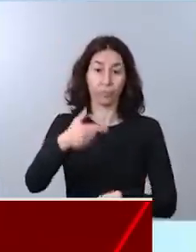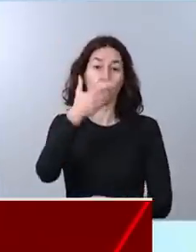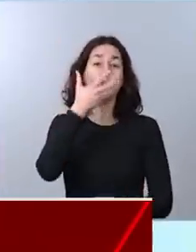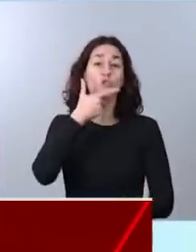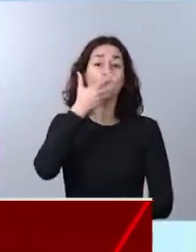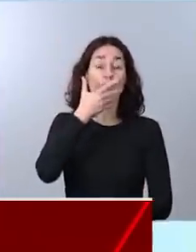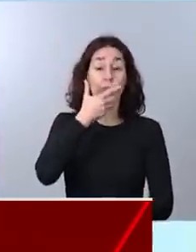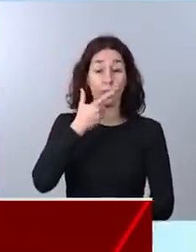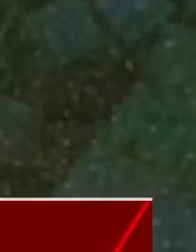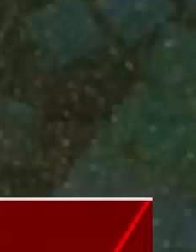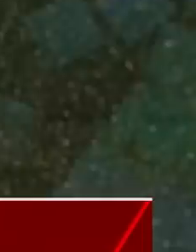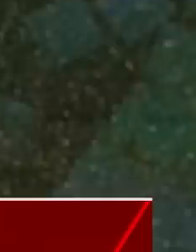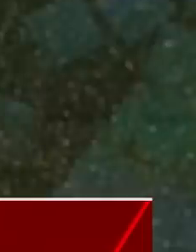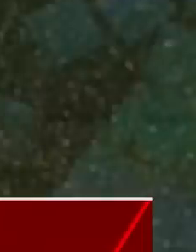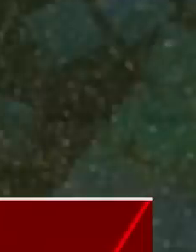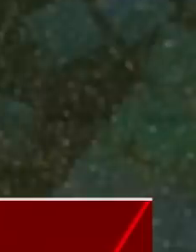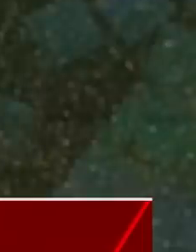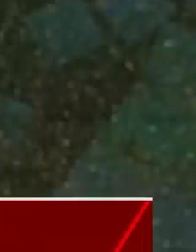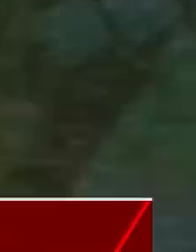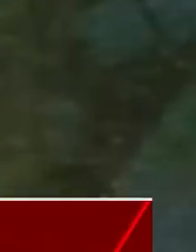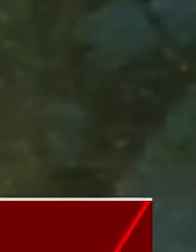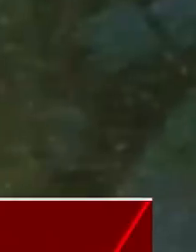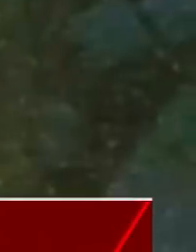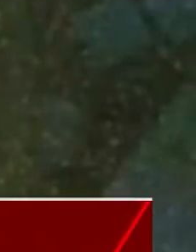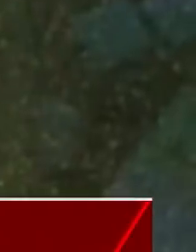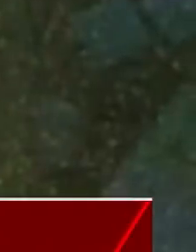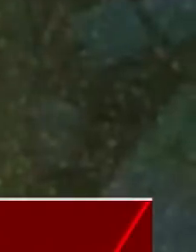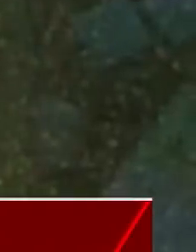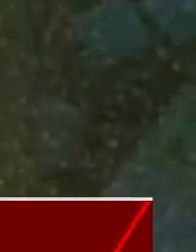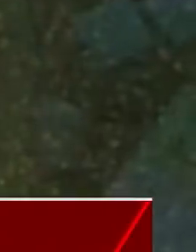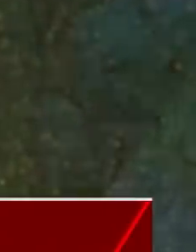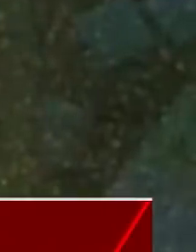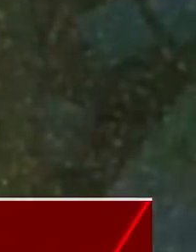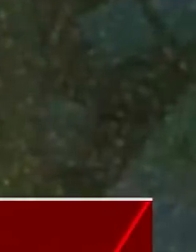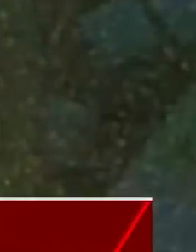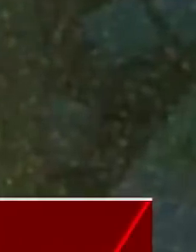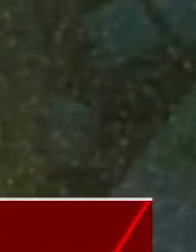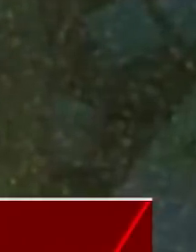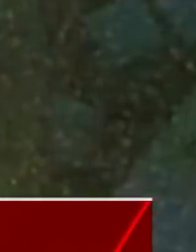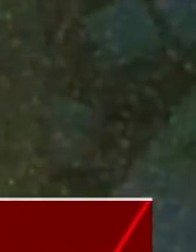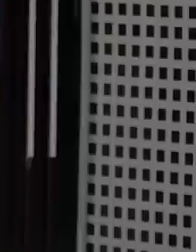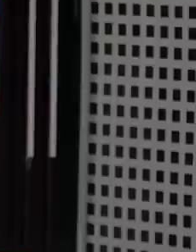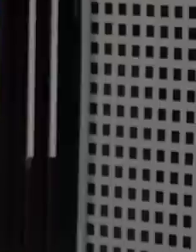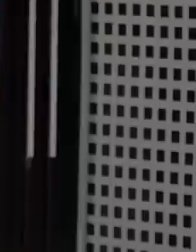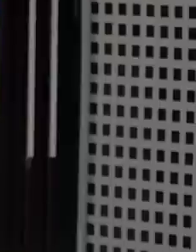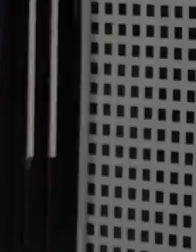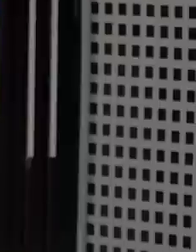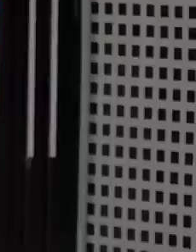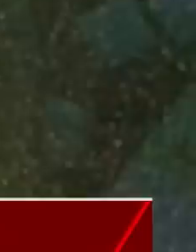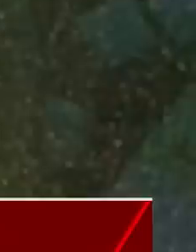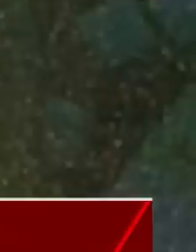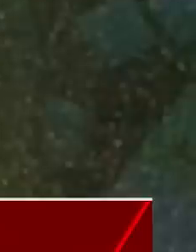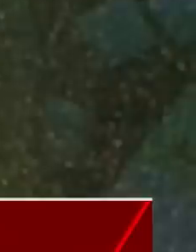euros. Y entramos, entonces, ¿qué es lo que tenemos? Tenemos... Don Roberto, vaya terminando que vamos a lo de las encuestas.